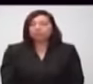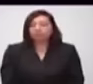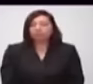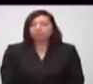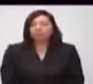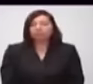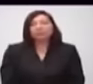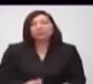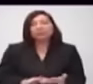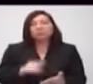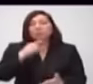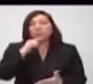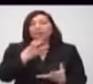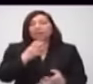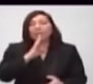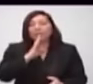Juárez.